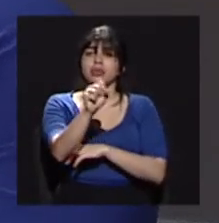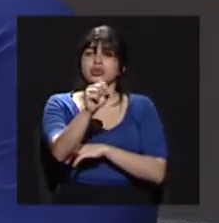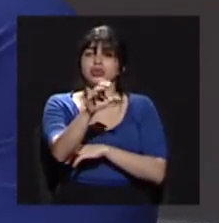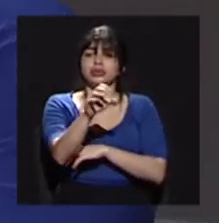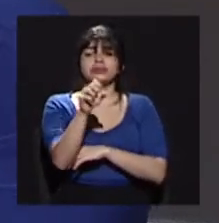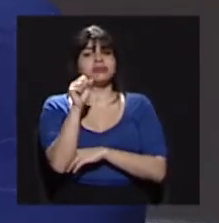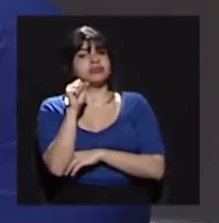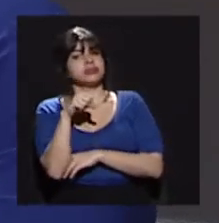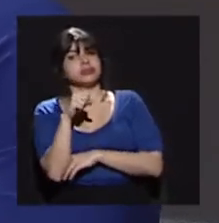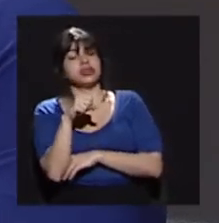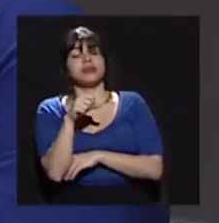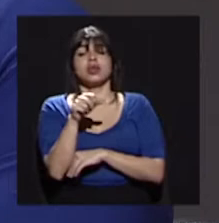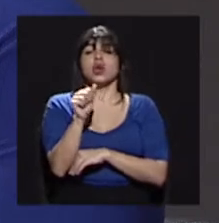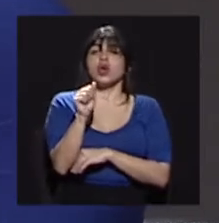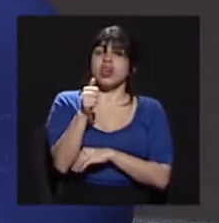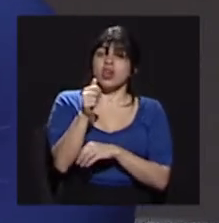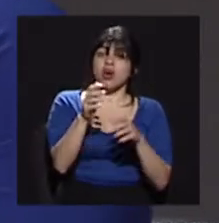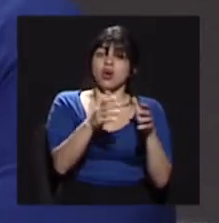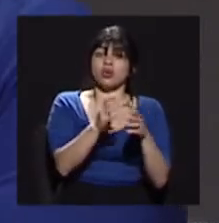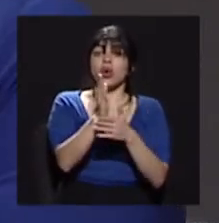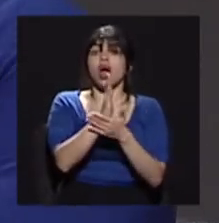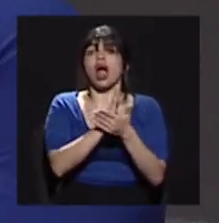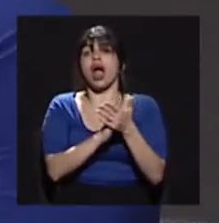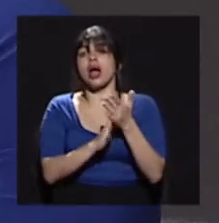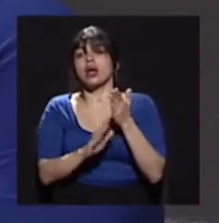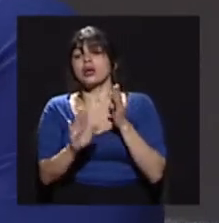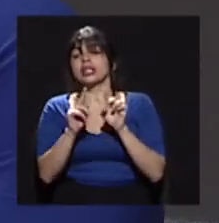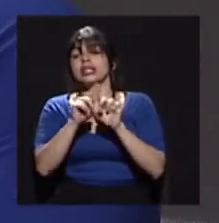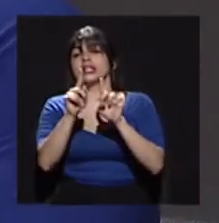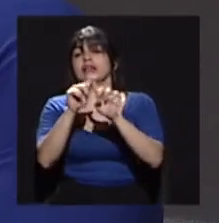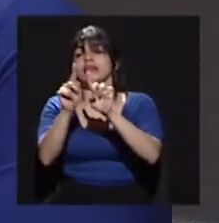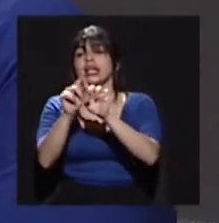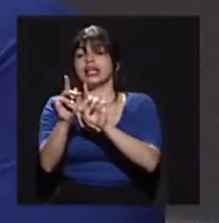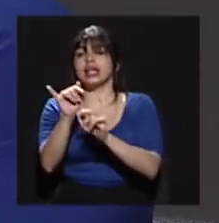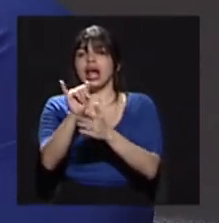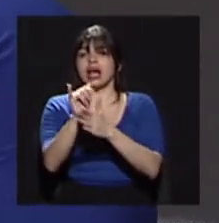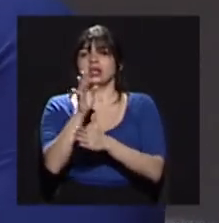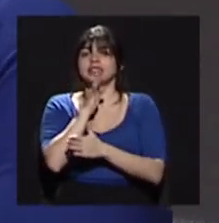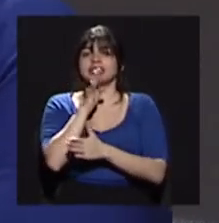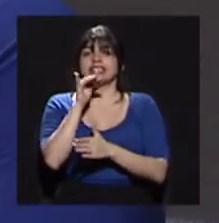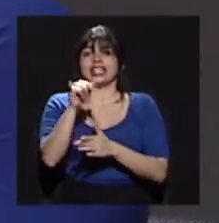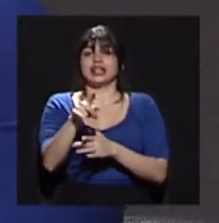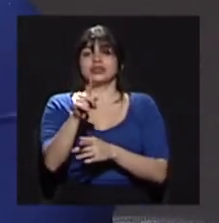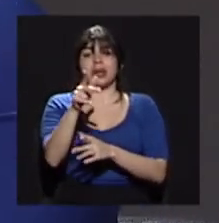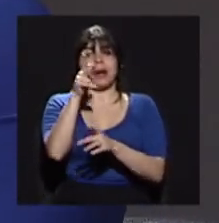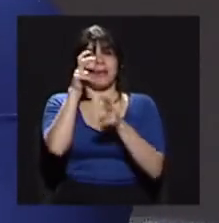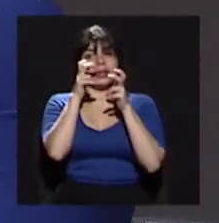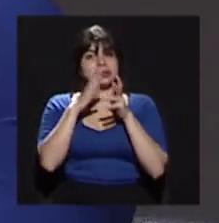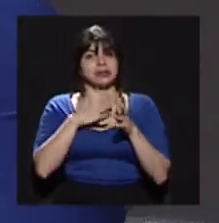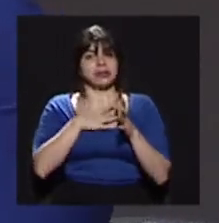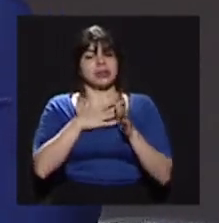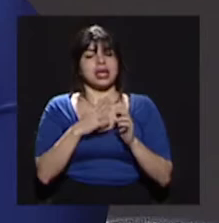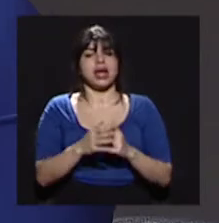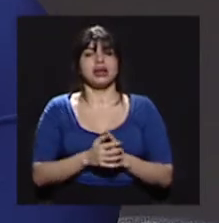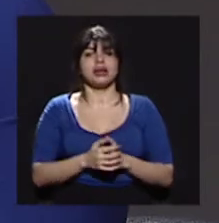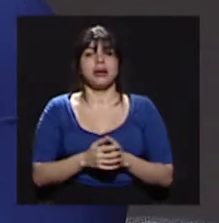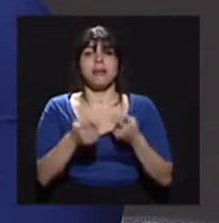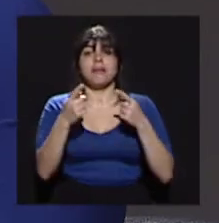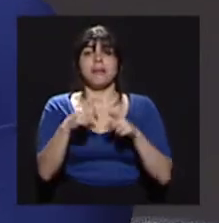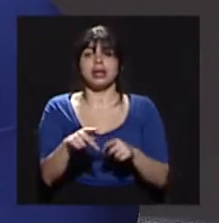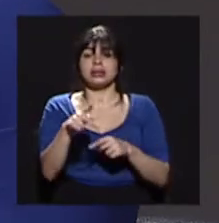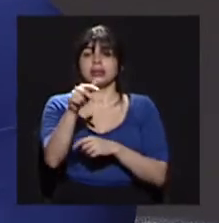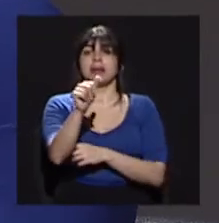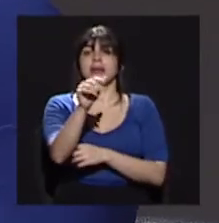y otro tanto con unas connotaciones diferentes y ahí es donde hablo de que esto es una apreciación mía sucede en el